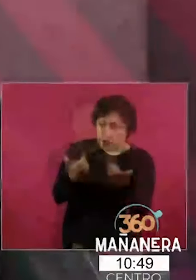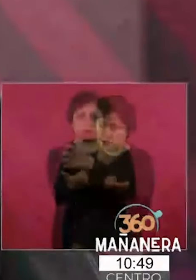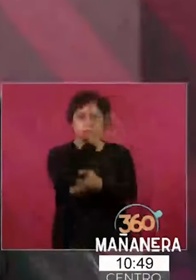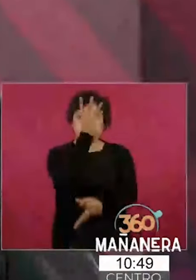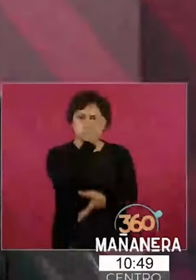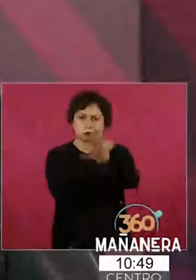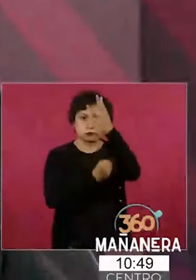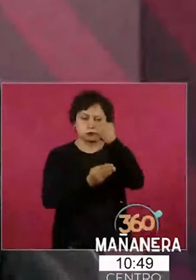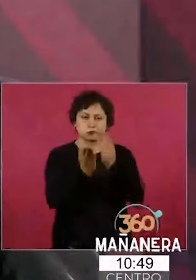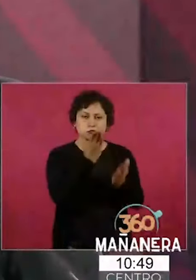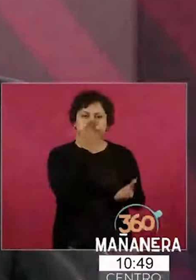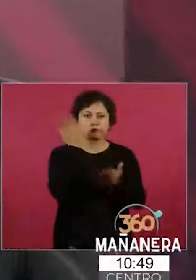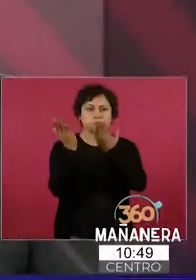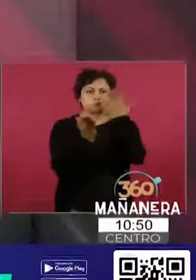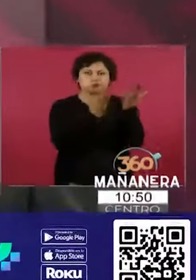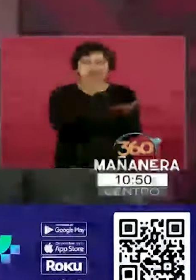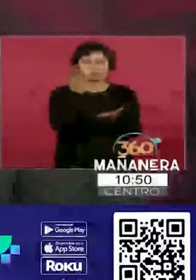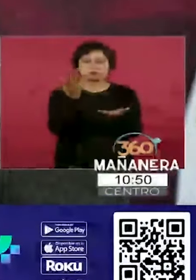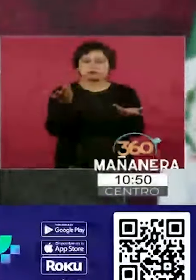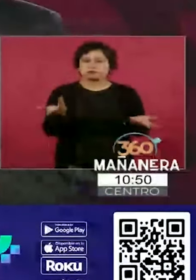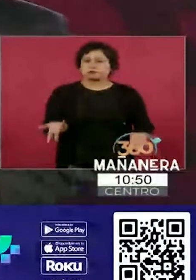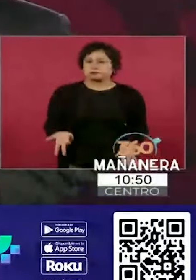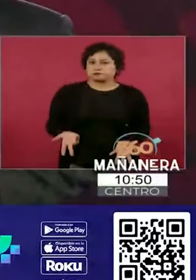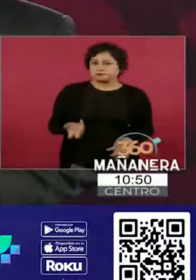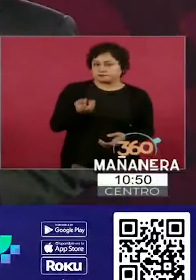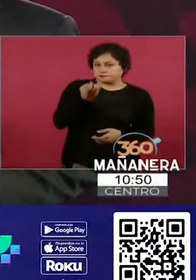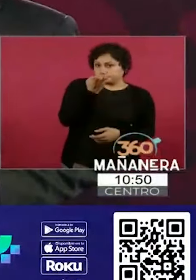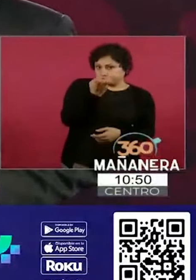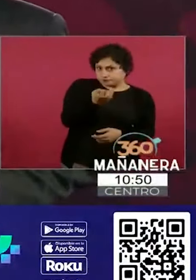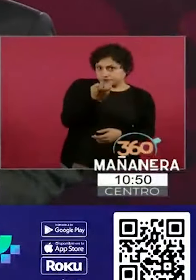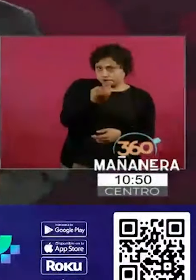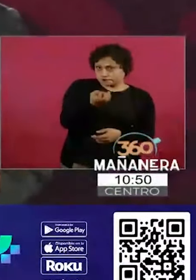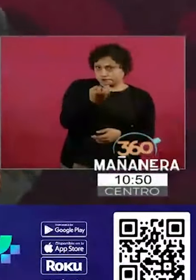colegiatura. Nosotros no estamos en contra de los que